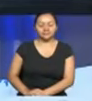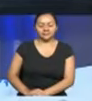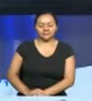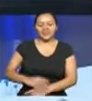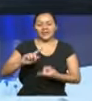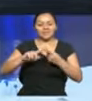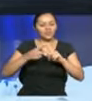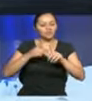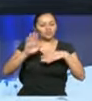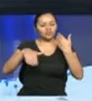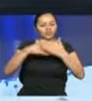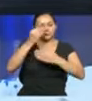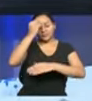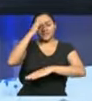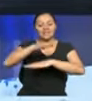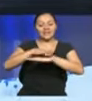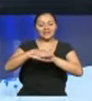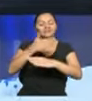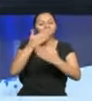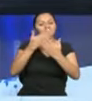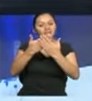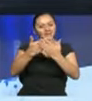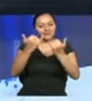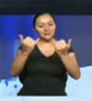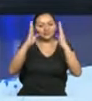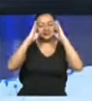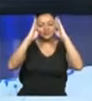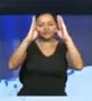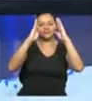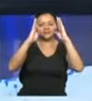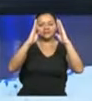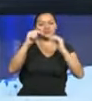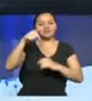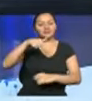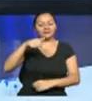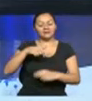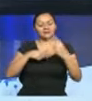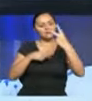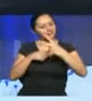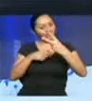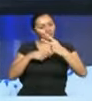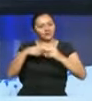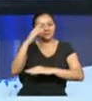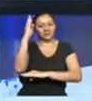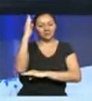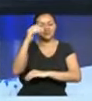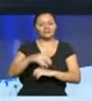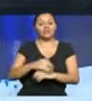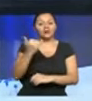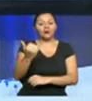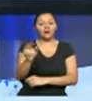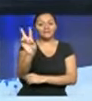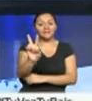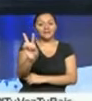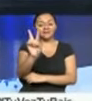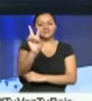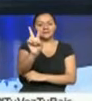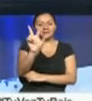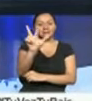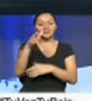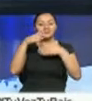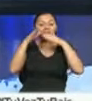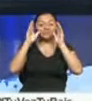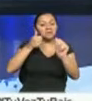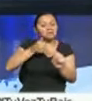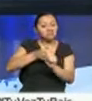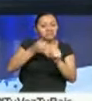Amigas y amigos, muy buenas tardes. Gracias por estar con nosotros en esta segunda entrega de noticias. Ya estamos en viernes 23 de diciembre, ya a